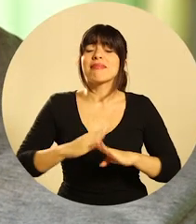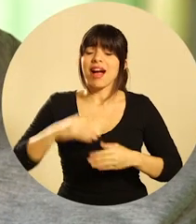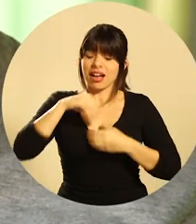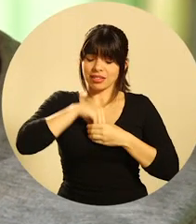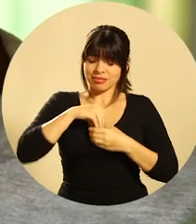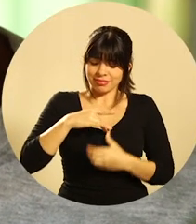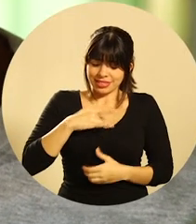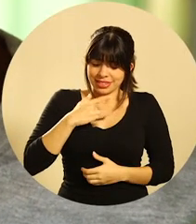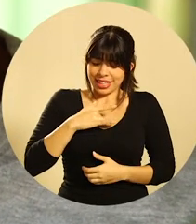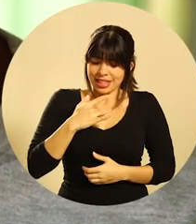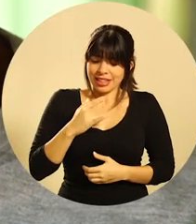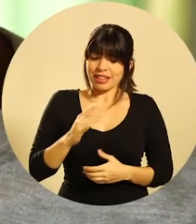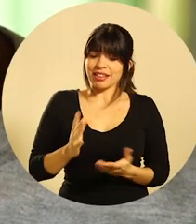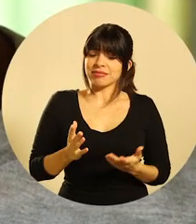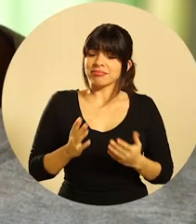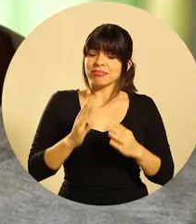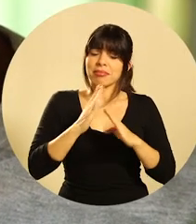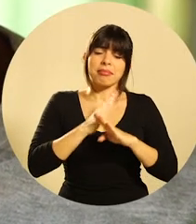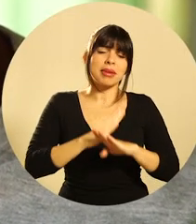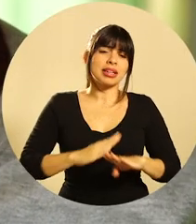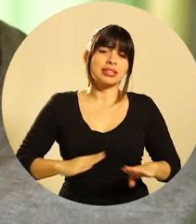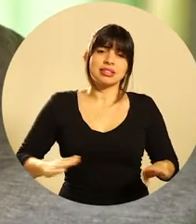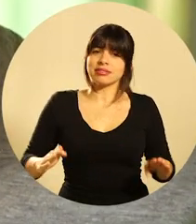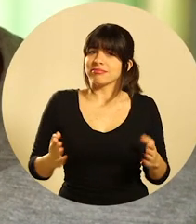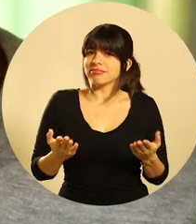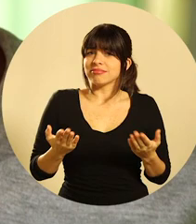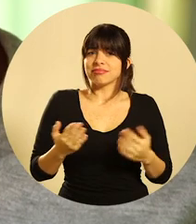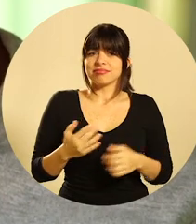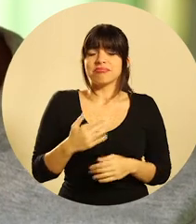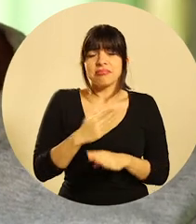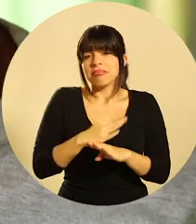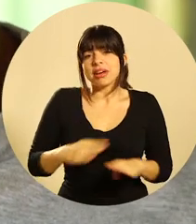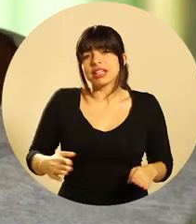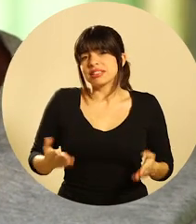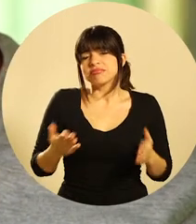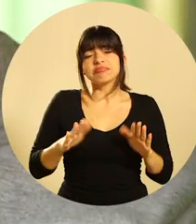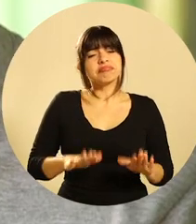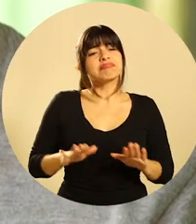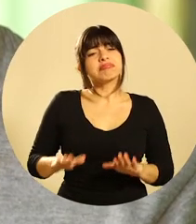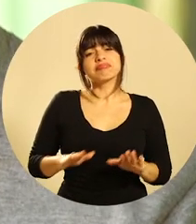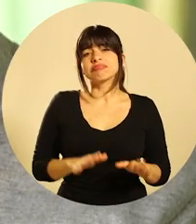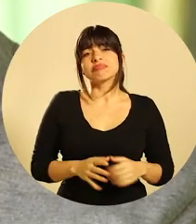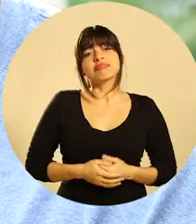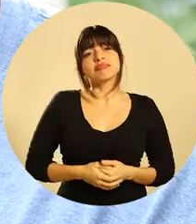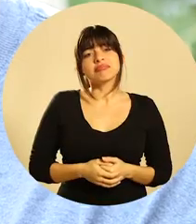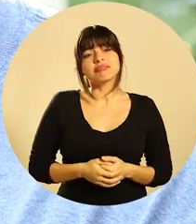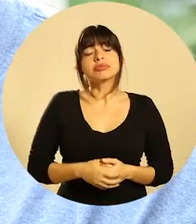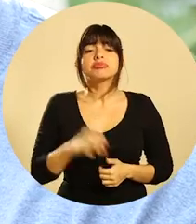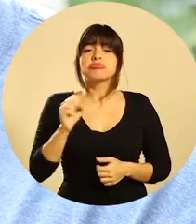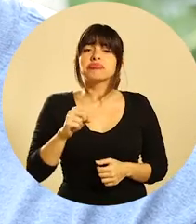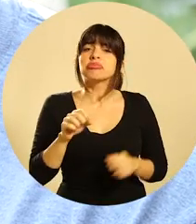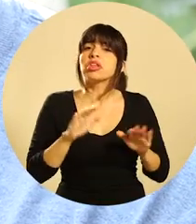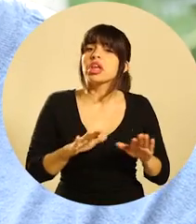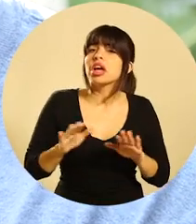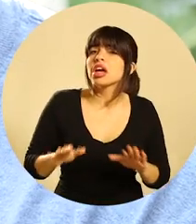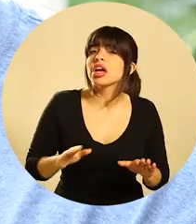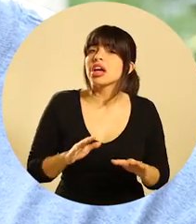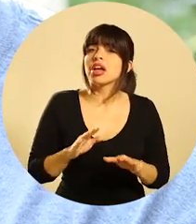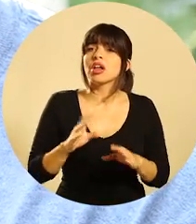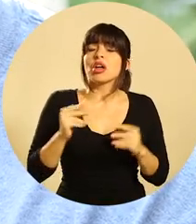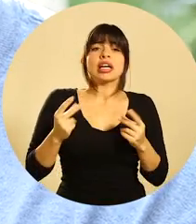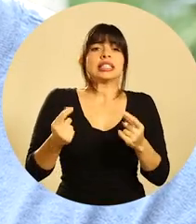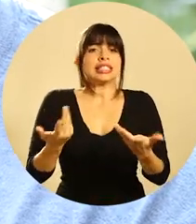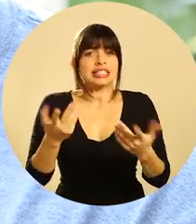paz, una paz interna. Paz. Lo que siento es paz, tranquilidad. Sí, tranquilo, tranquilo, un